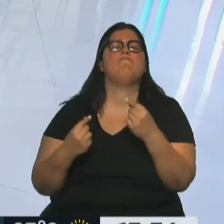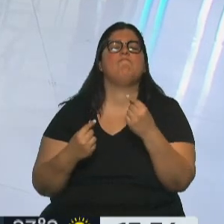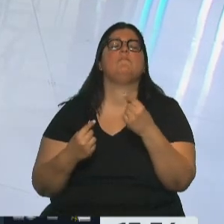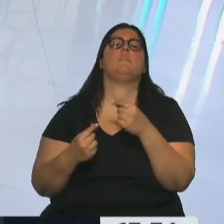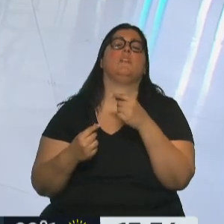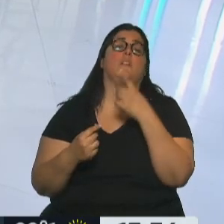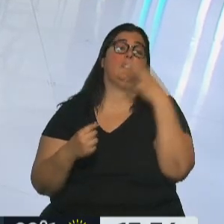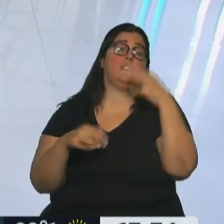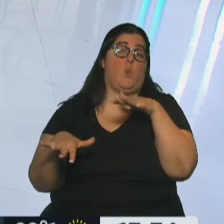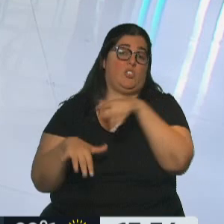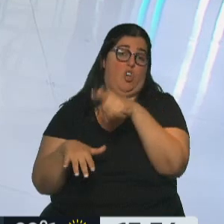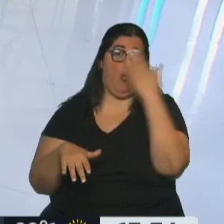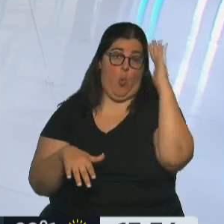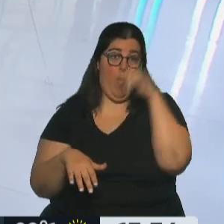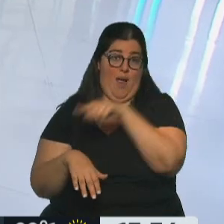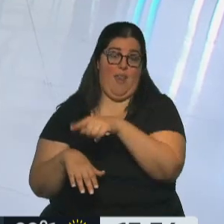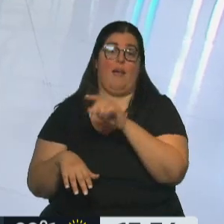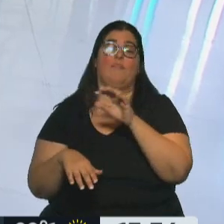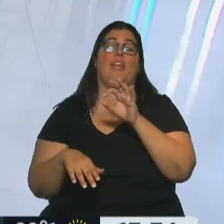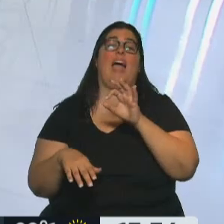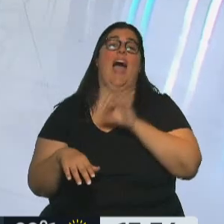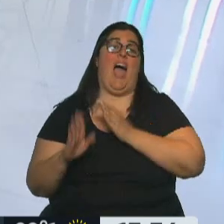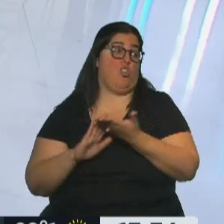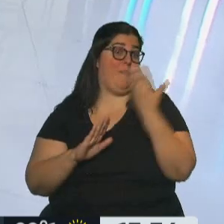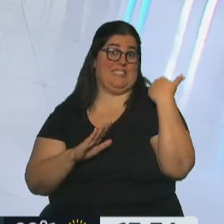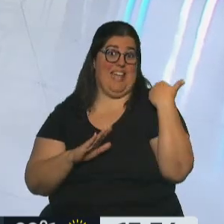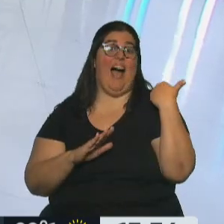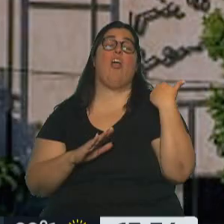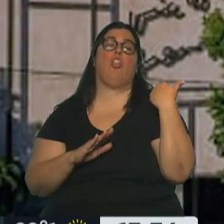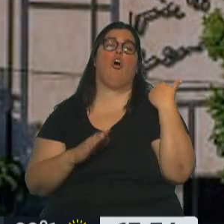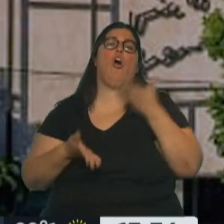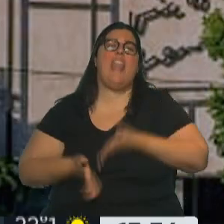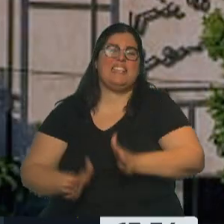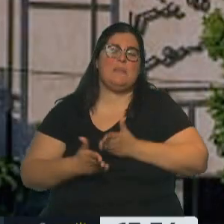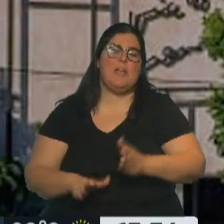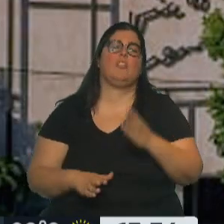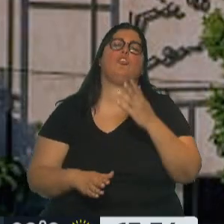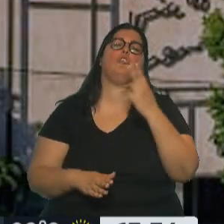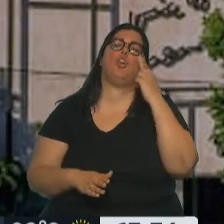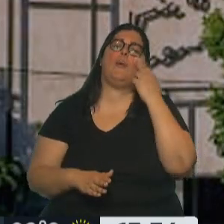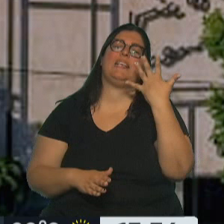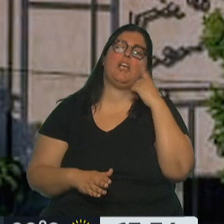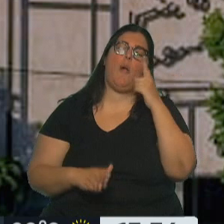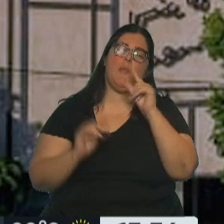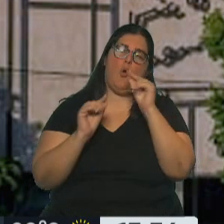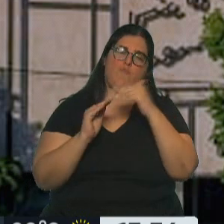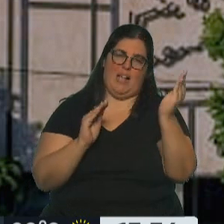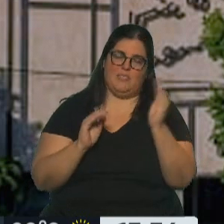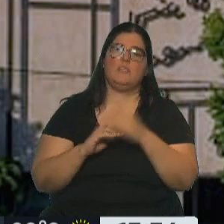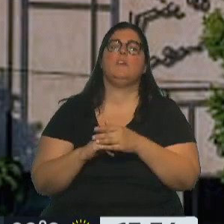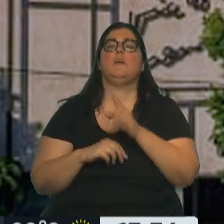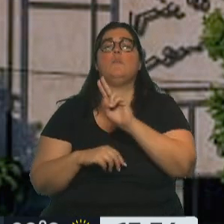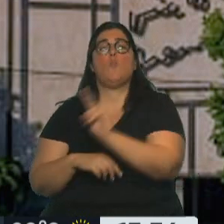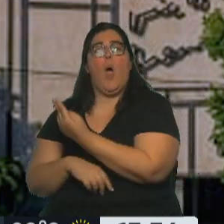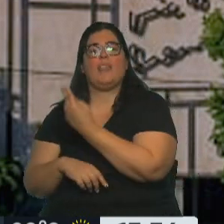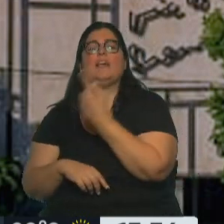con la realidad cubana. En el año 2022, el año pasado, nacimientos un poco más de 95.000, defunciones